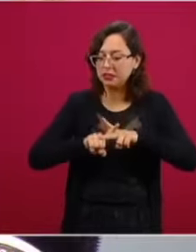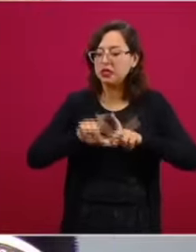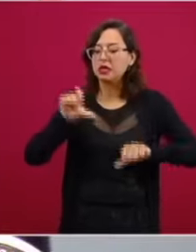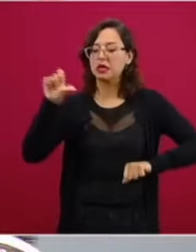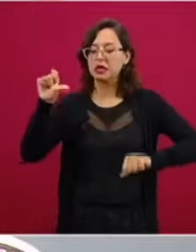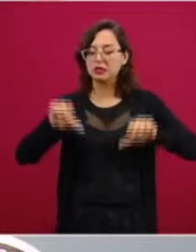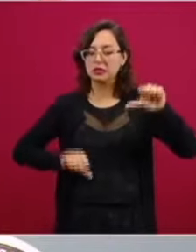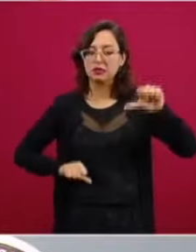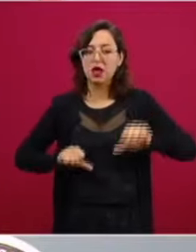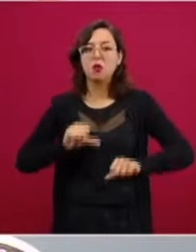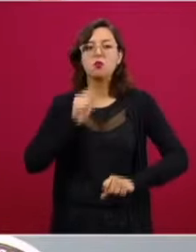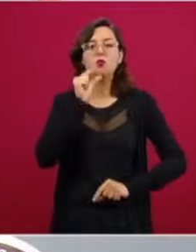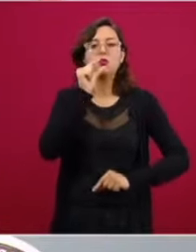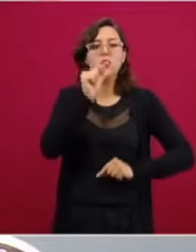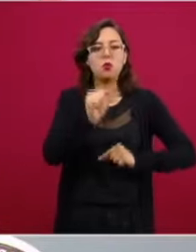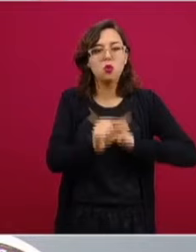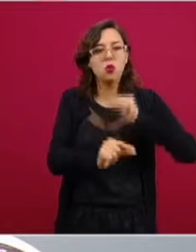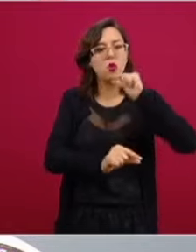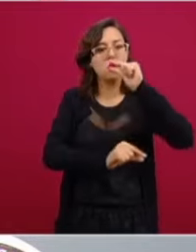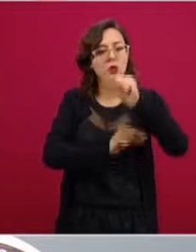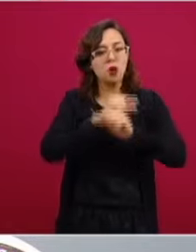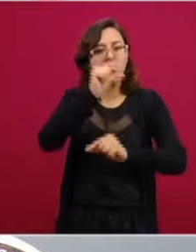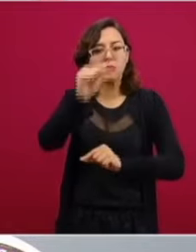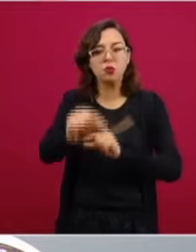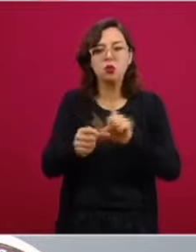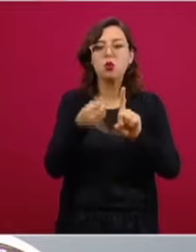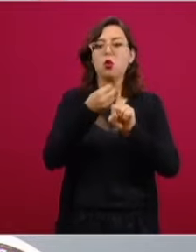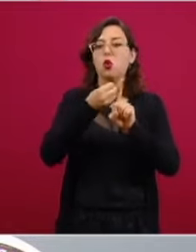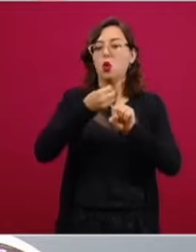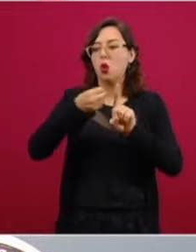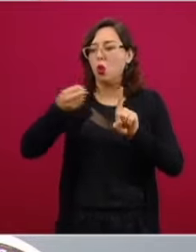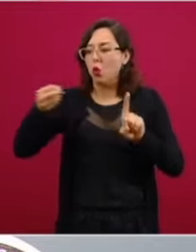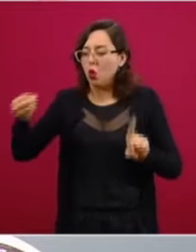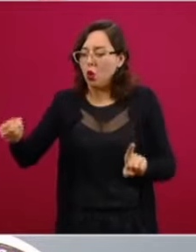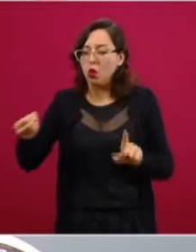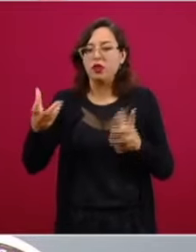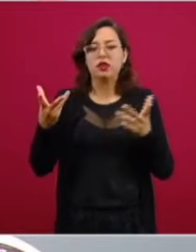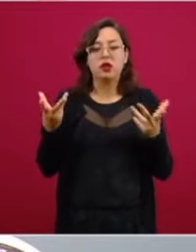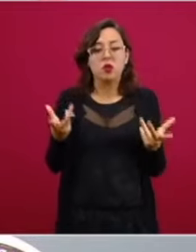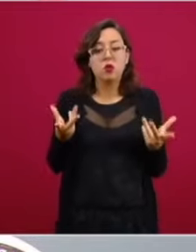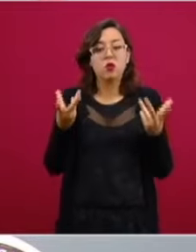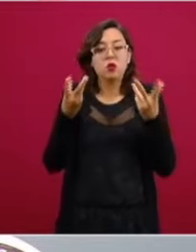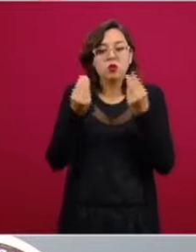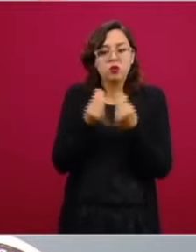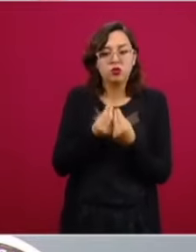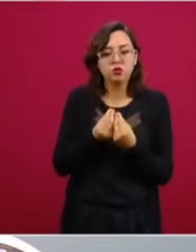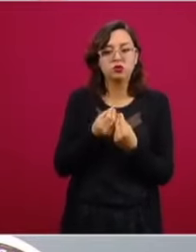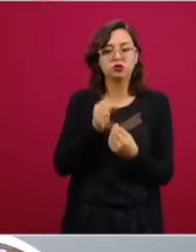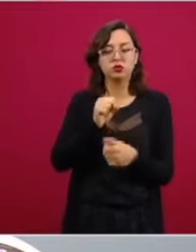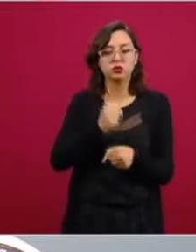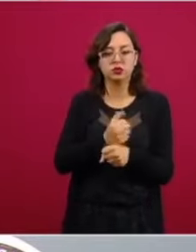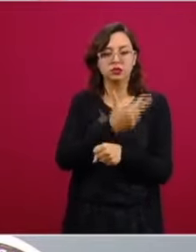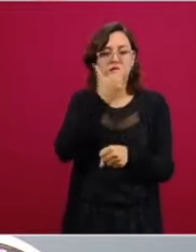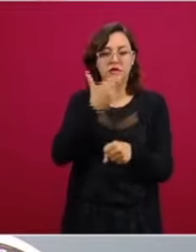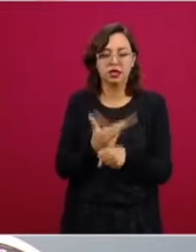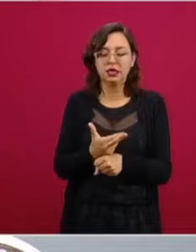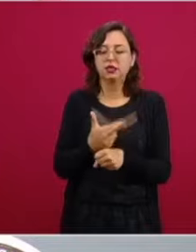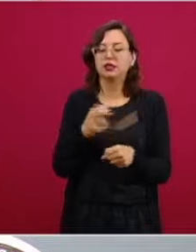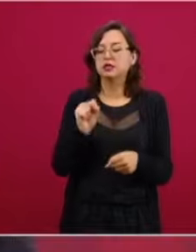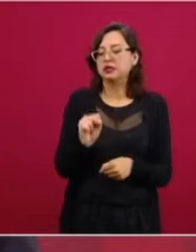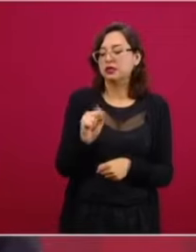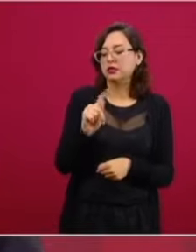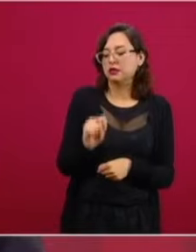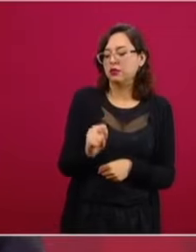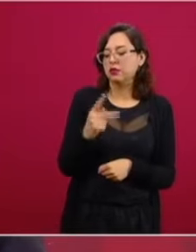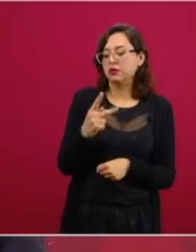que se dispondrá por parte de la autoridad sanitaria en colaboración con las secretarías del trabajo y de